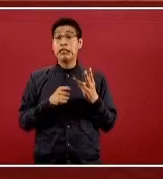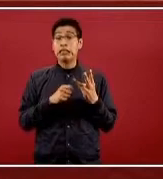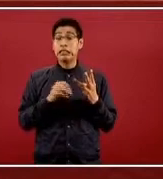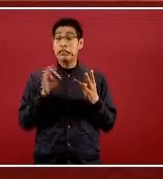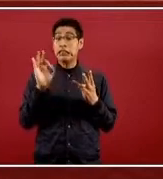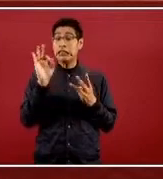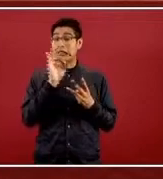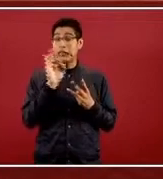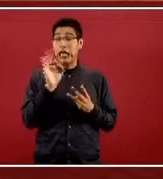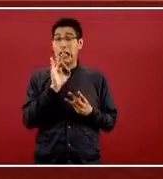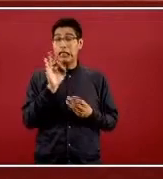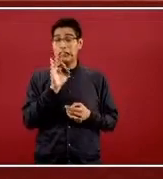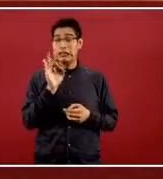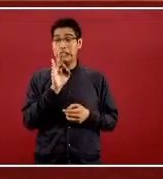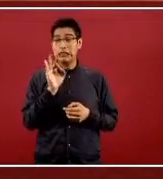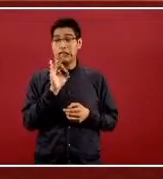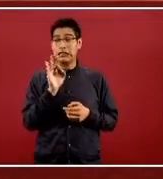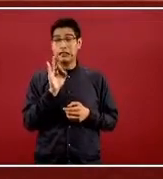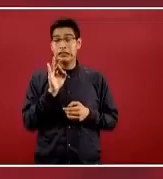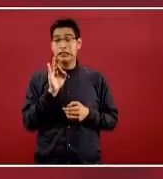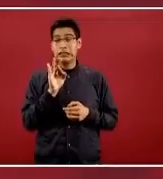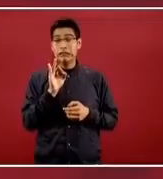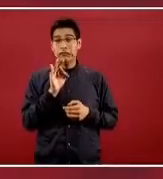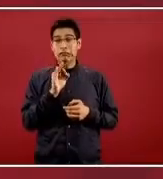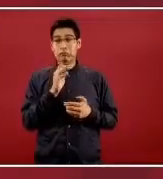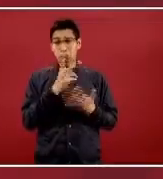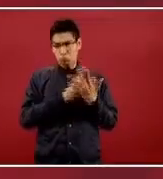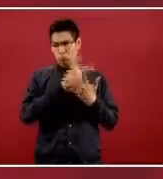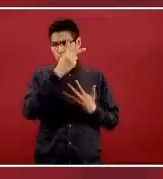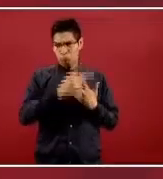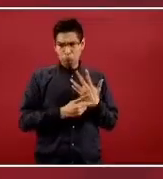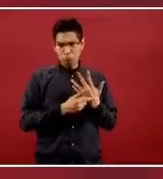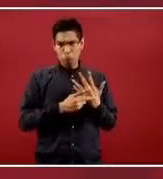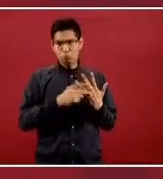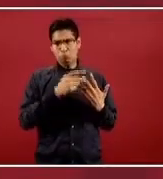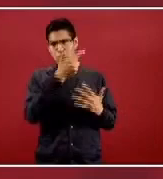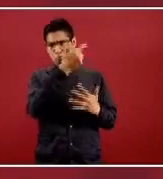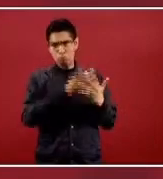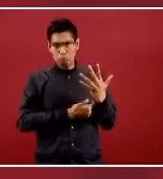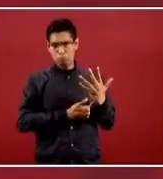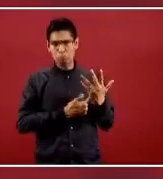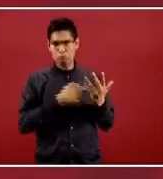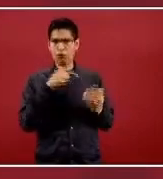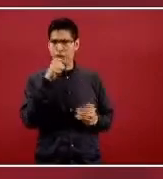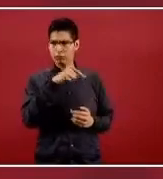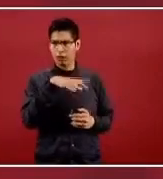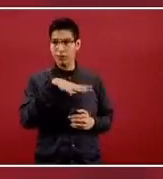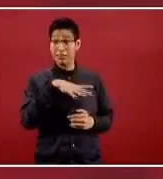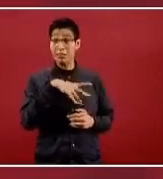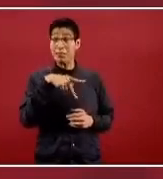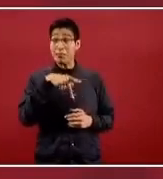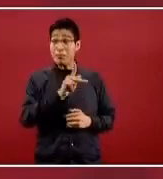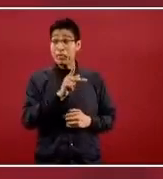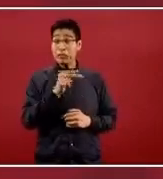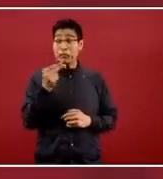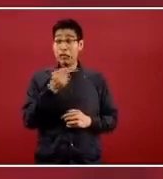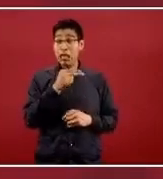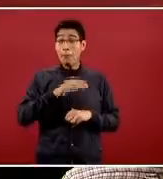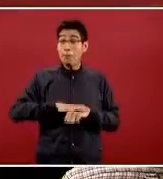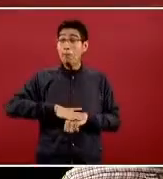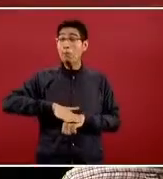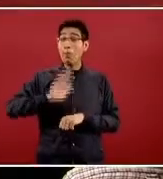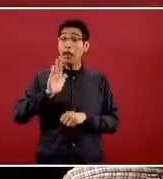infraestructura originalmente no programada para su uso, pero que permite expandir físicamente la